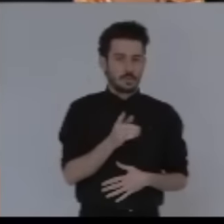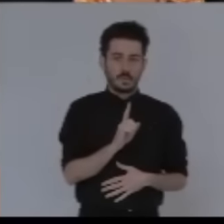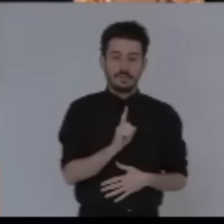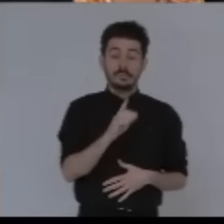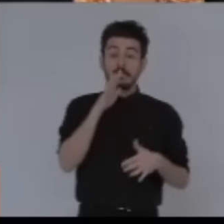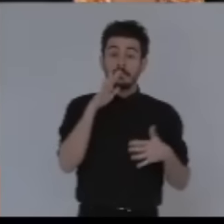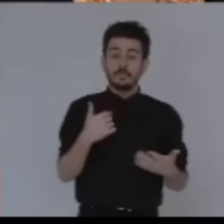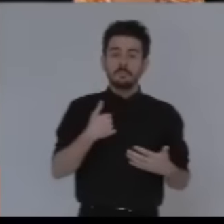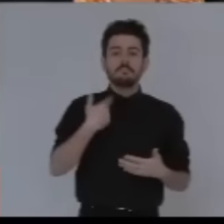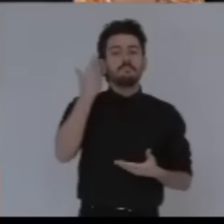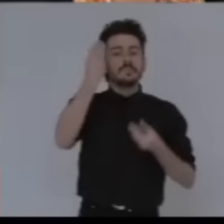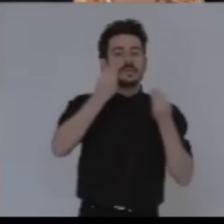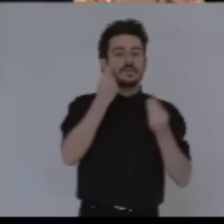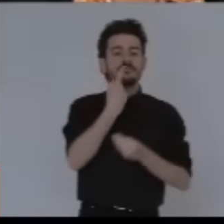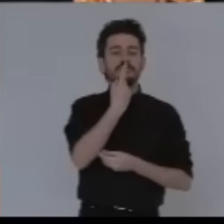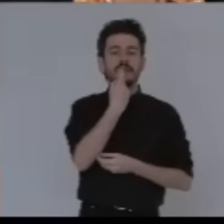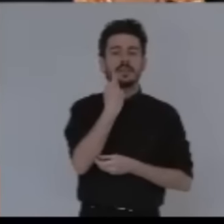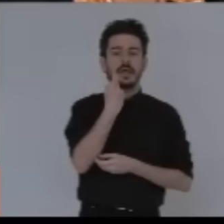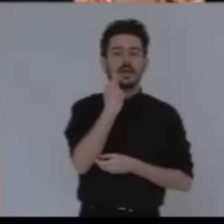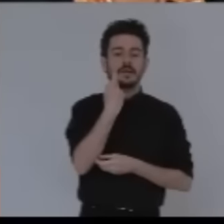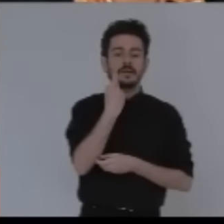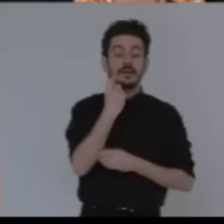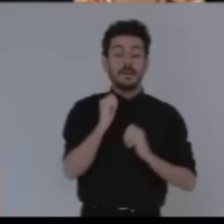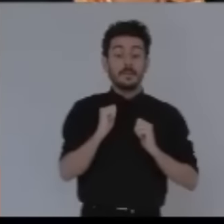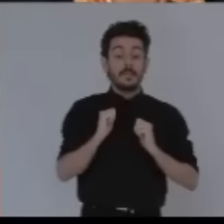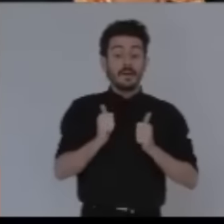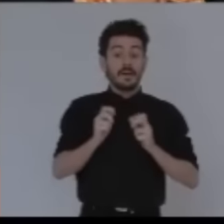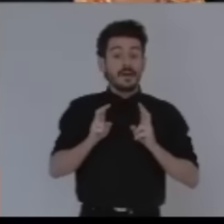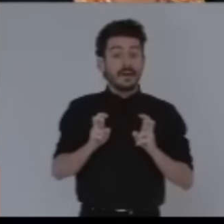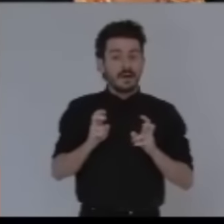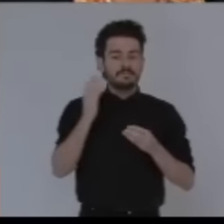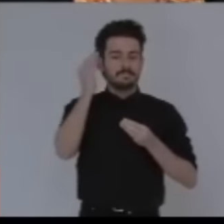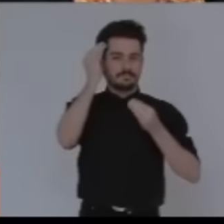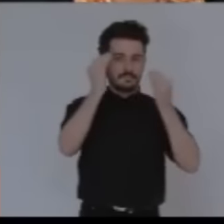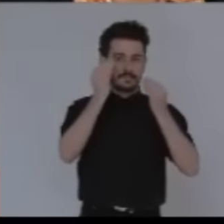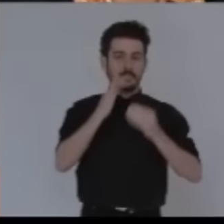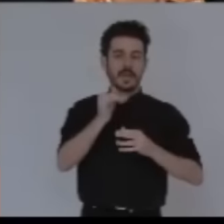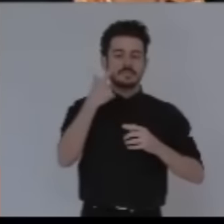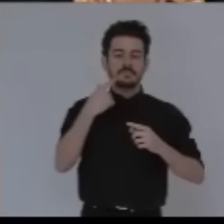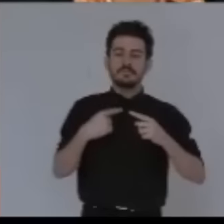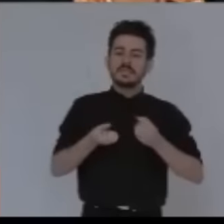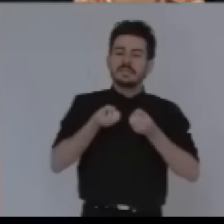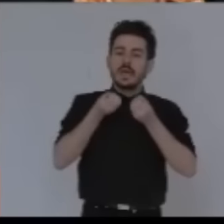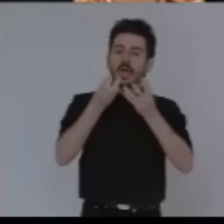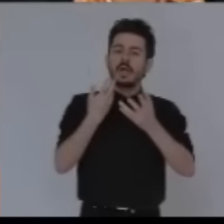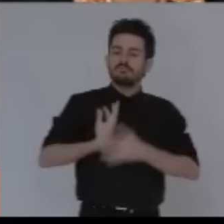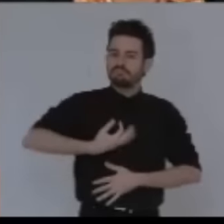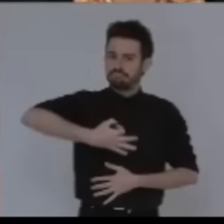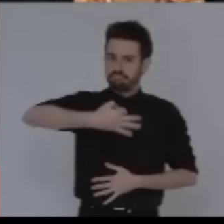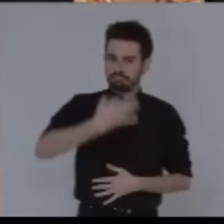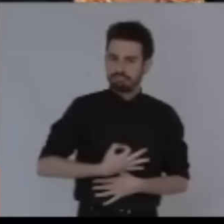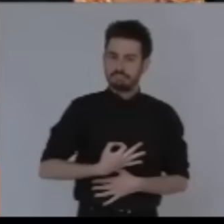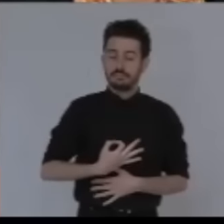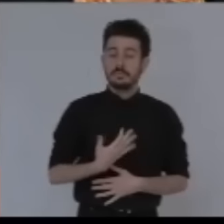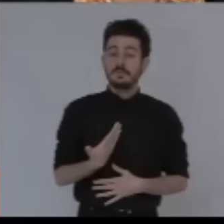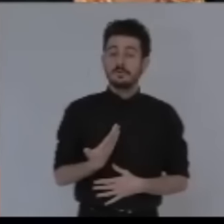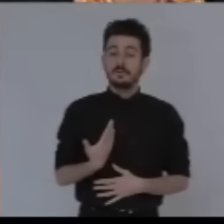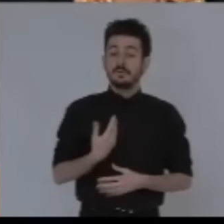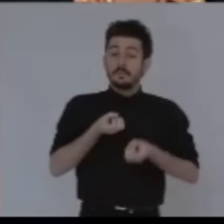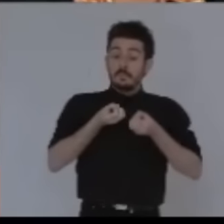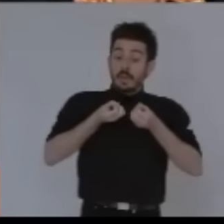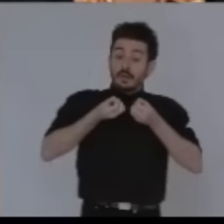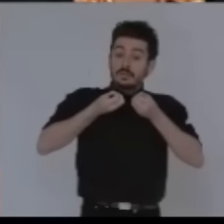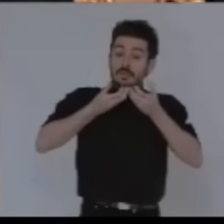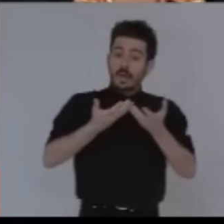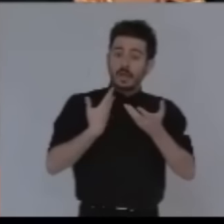necesario empezar con una reflexión y con un mensaje rotundo. Un mensaje que atravesará las